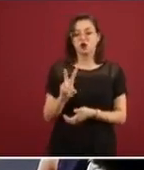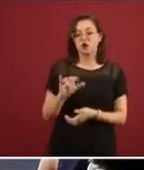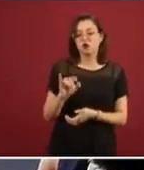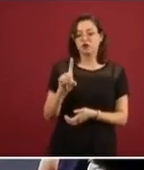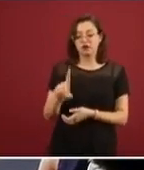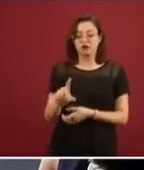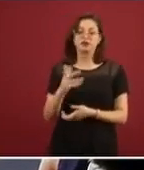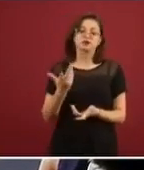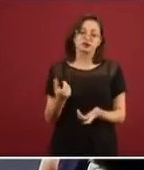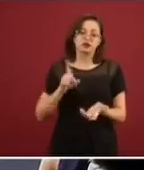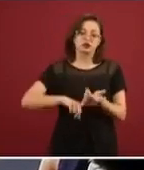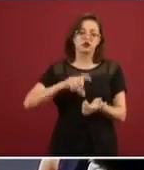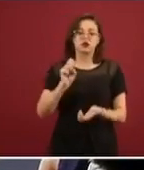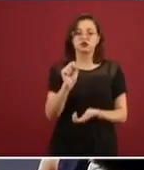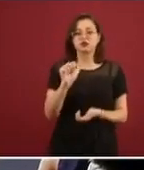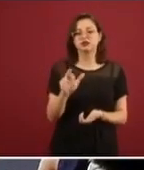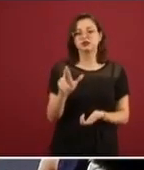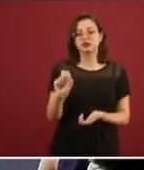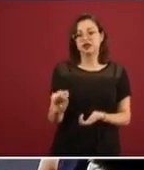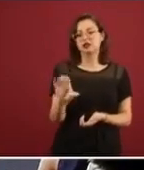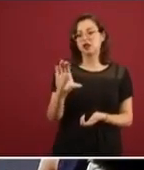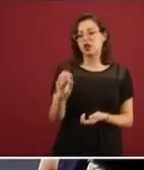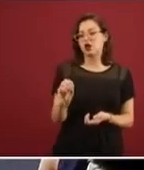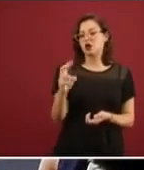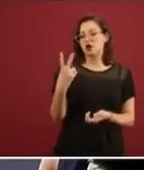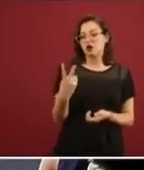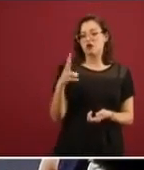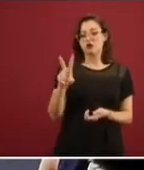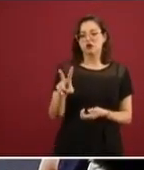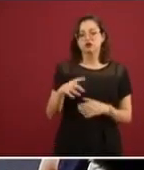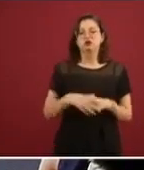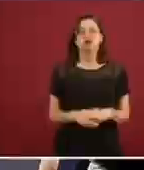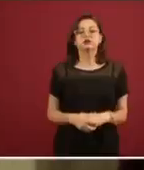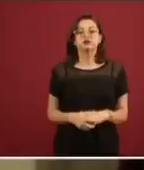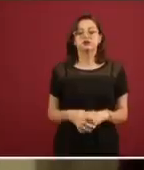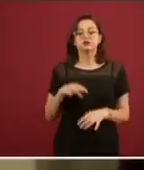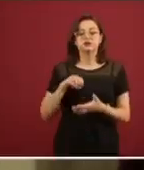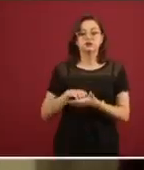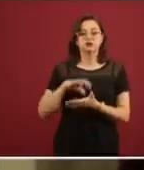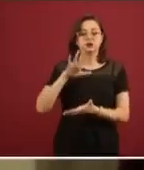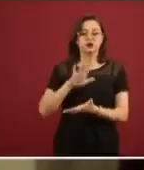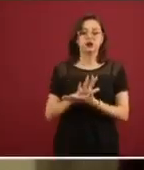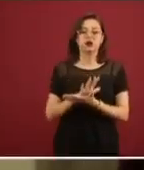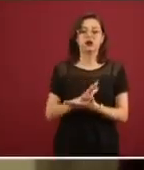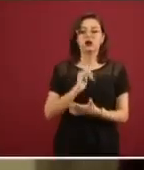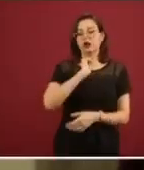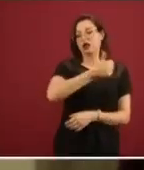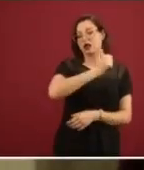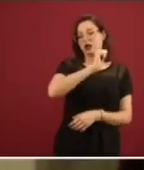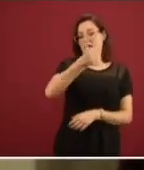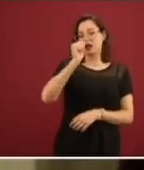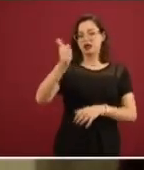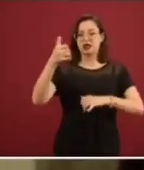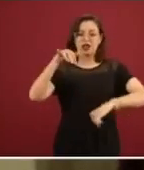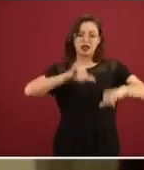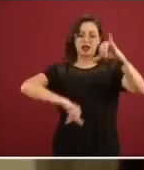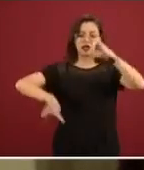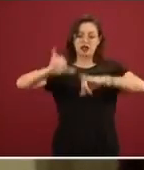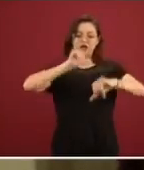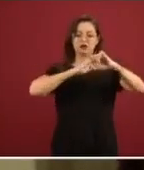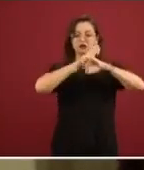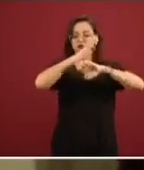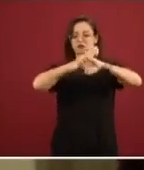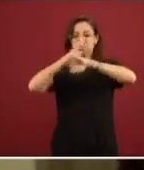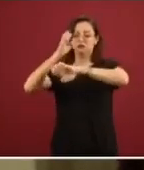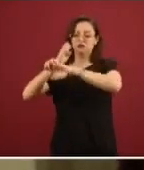a SARS-CoV-2. Recordando que este registro en la plataforma lo realiza de manera directa cada uno de los laboratorios estatales de